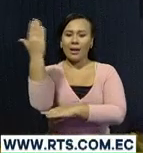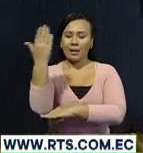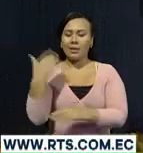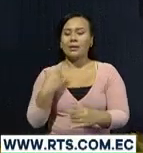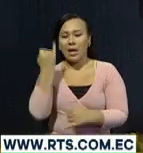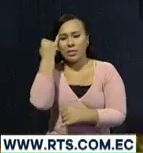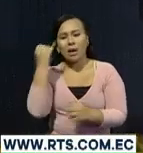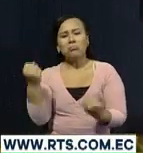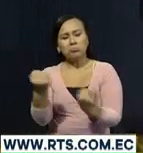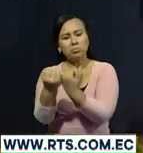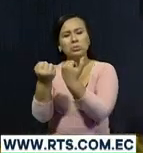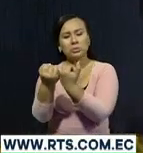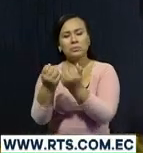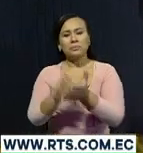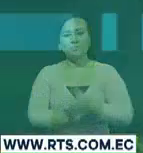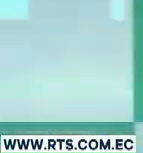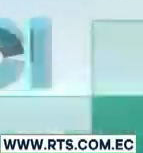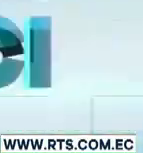esta iniciativa.